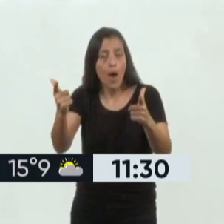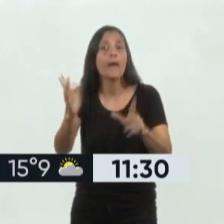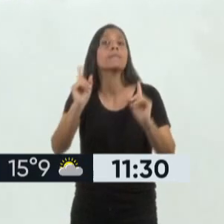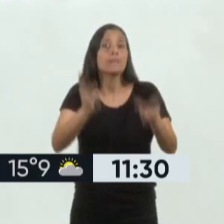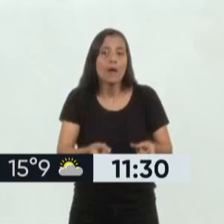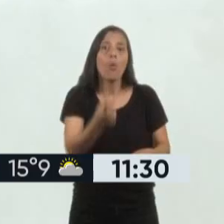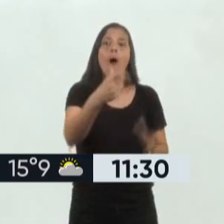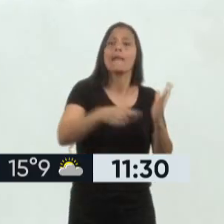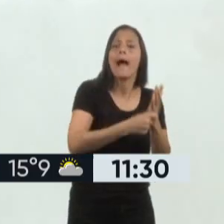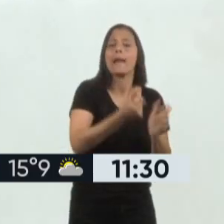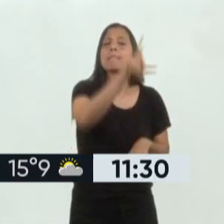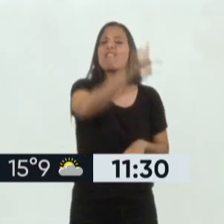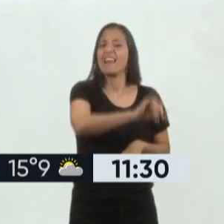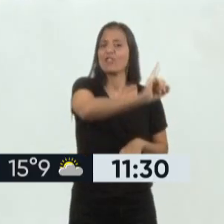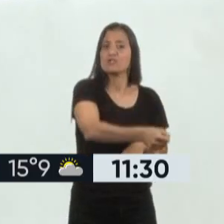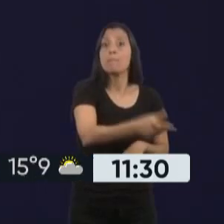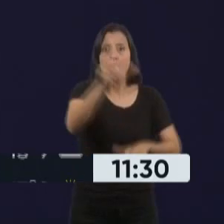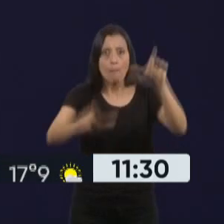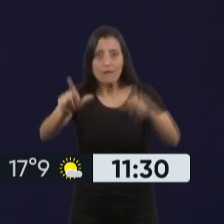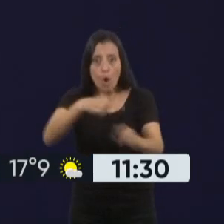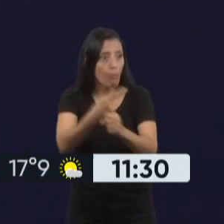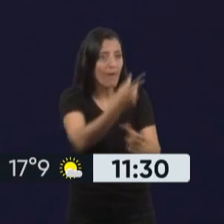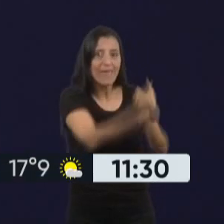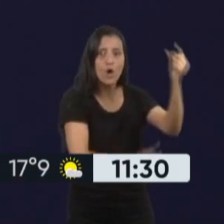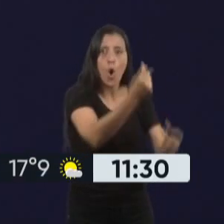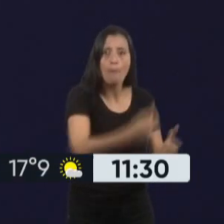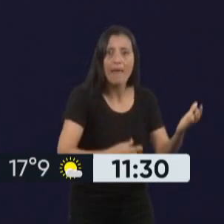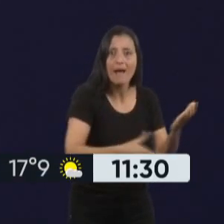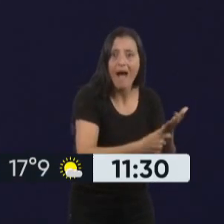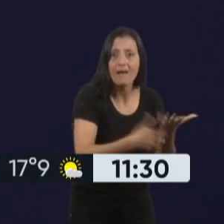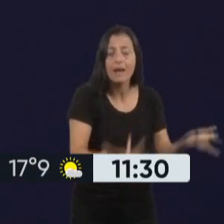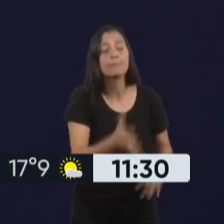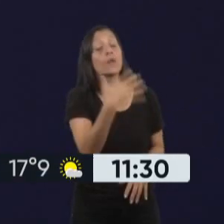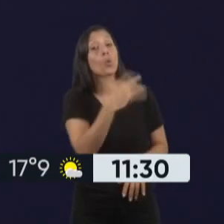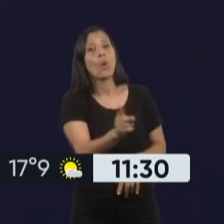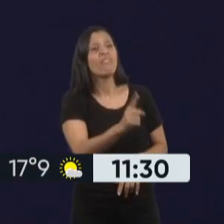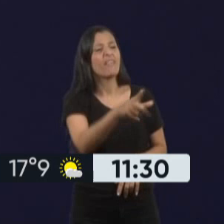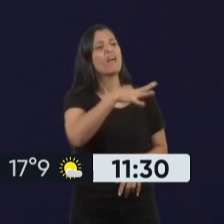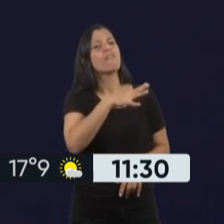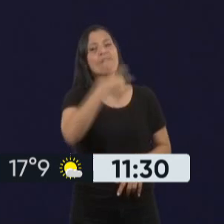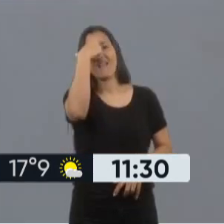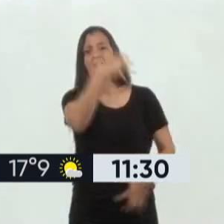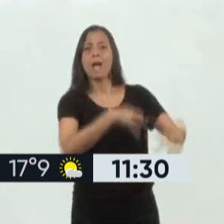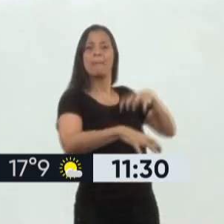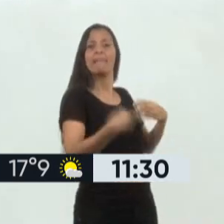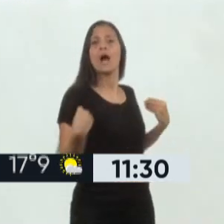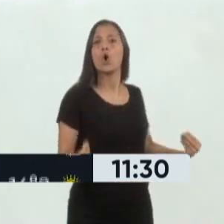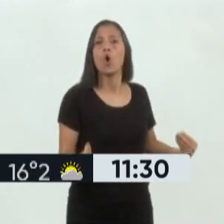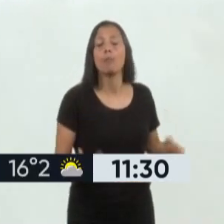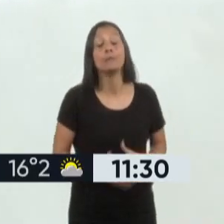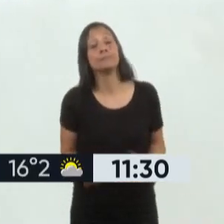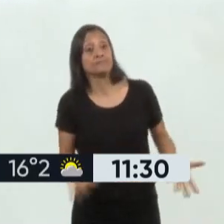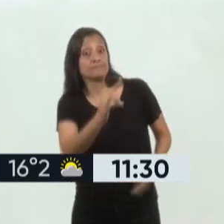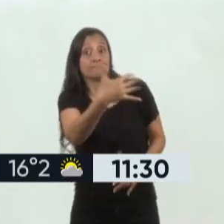no tiene dinero para comprar carne. ¿Y qué tiene? Pero ¿cuál es que no entiendo la falta de empatía? ¿Dónde está la falta de empatía? Y la falta de empatía es